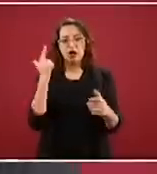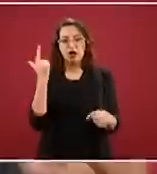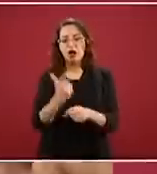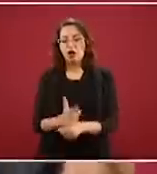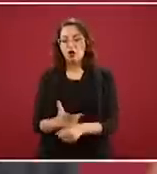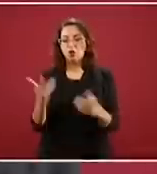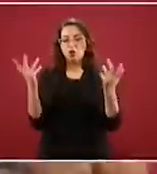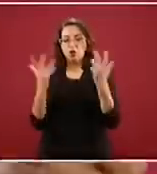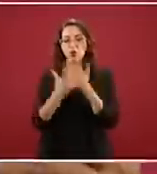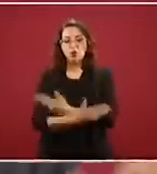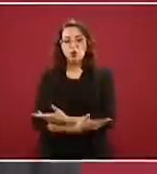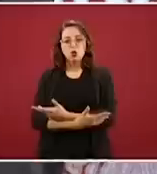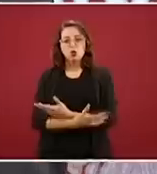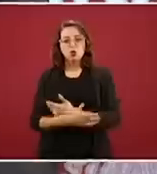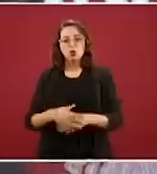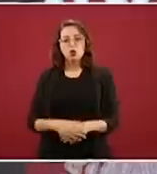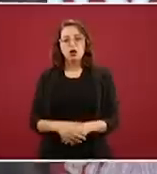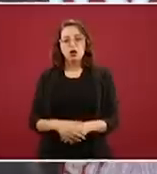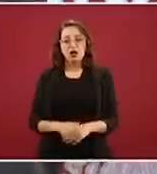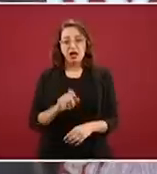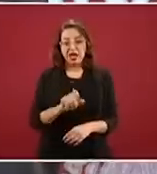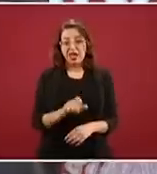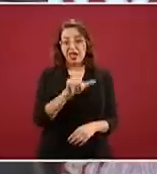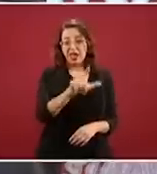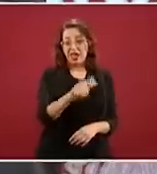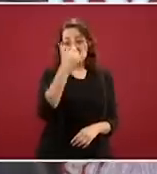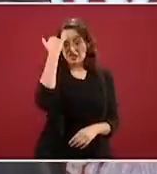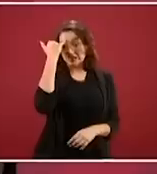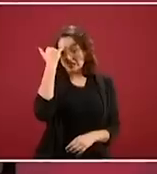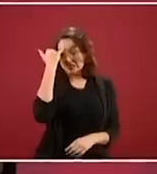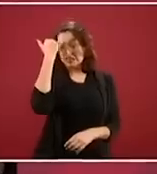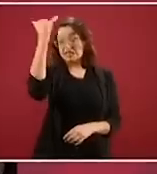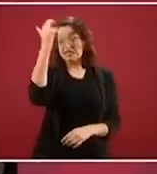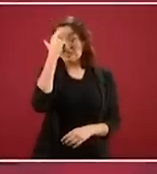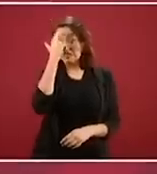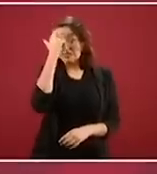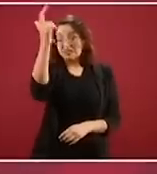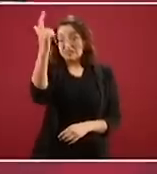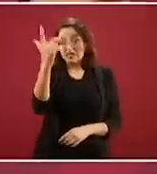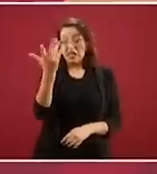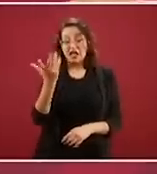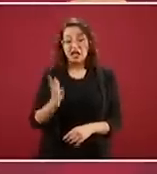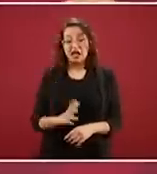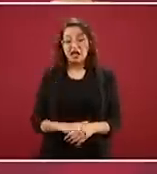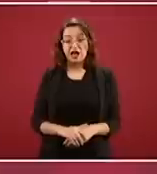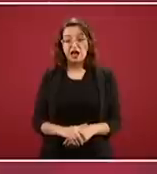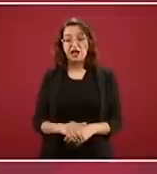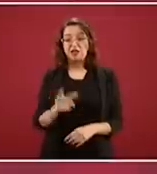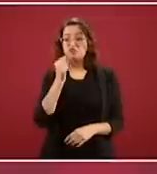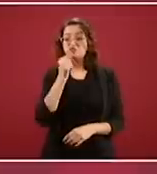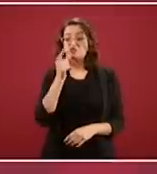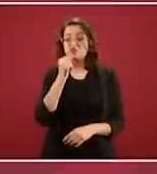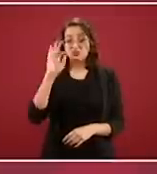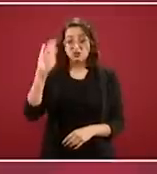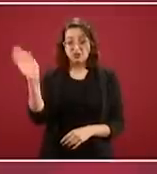que fue el artífice, el creador de esa policía.